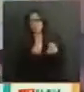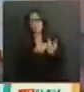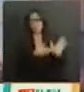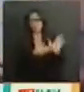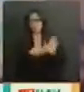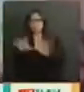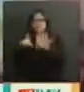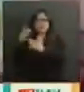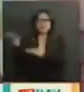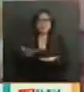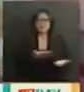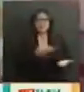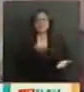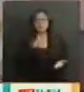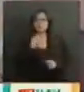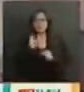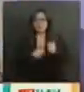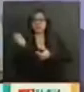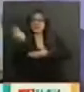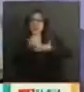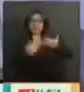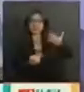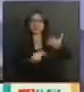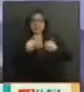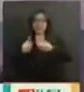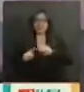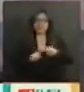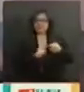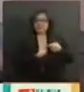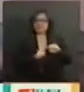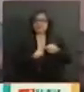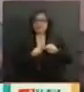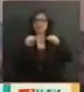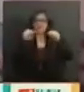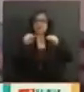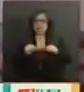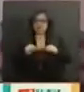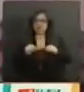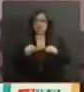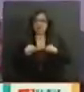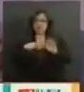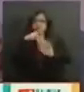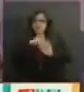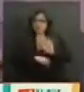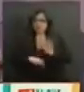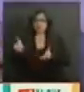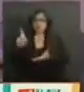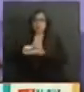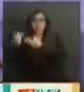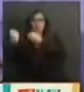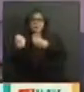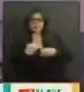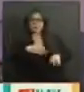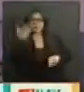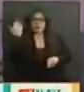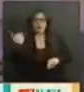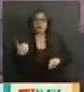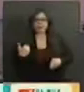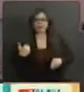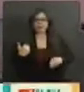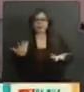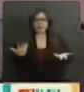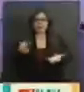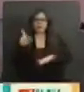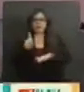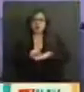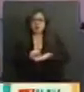a cerca de 60 artistas a participar en este proyecto en un lugar abandonado que había sido un parque acuático